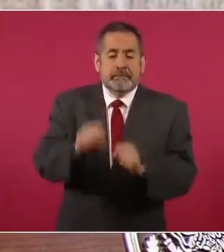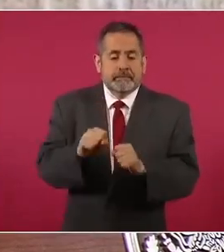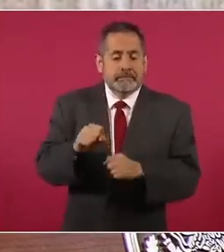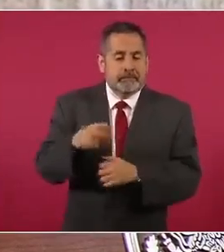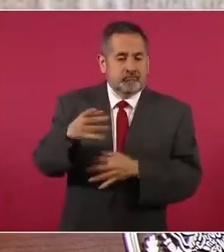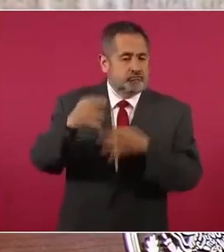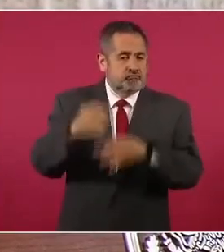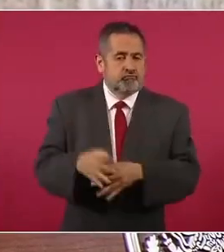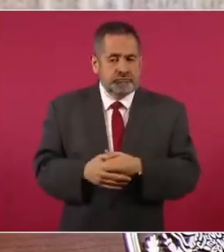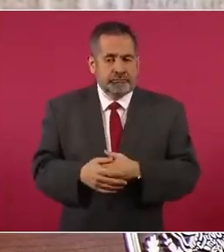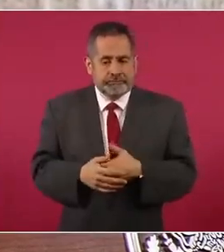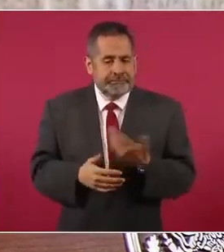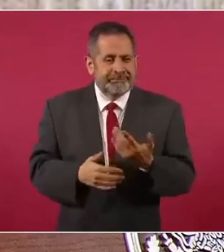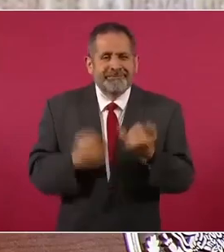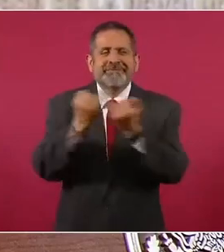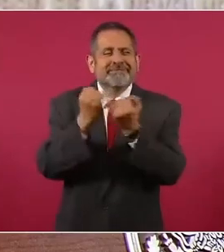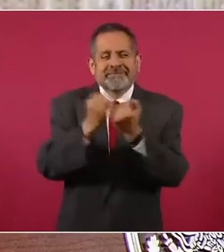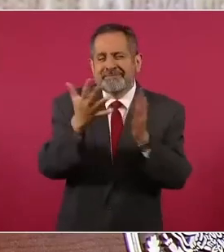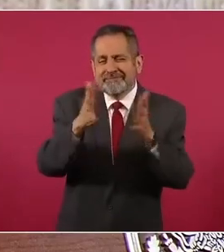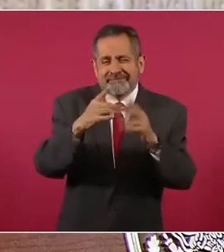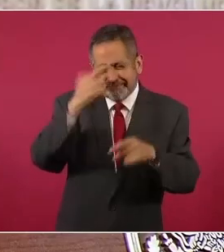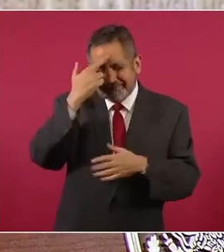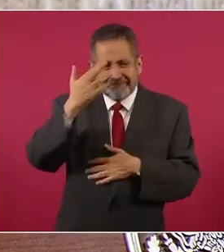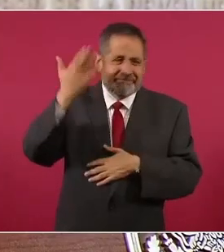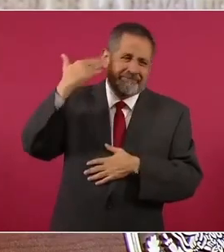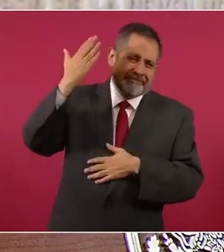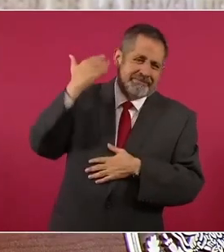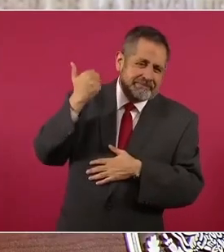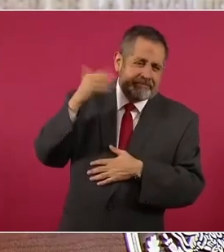lo mismo que sucedía con las mujeres.